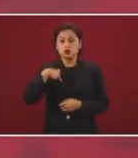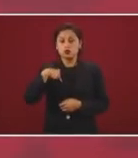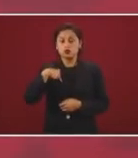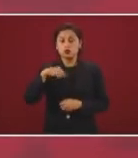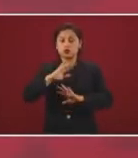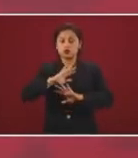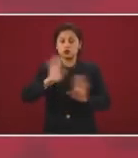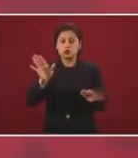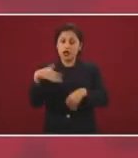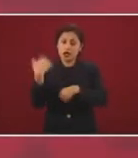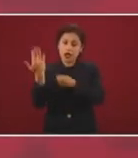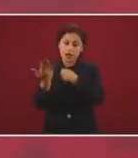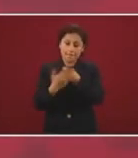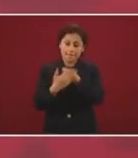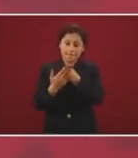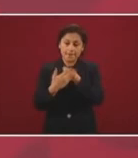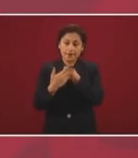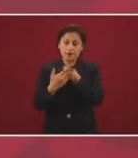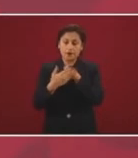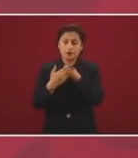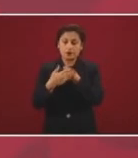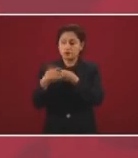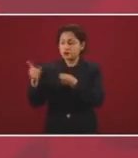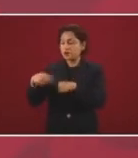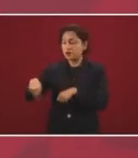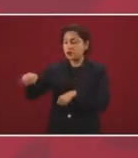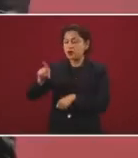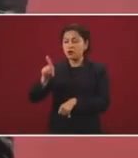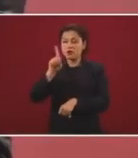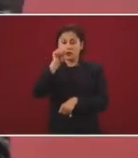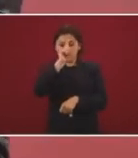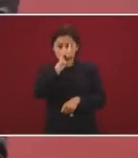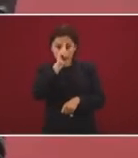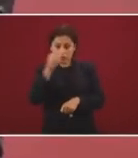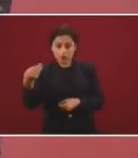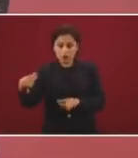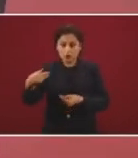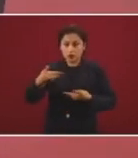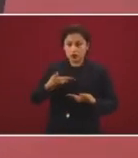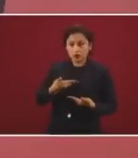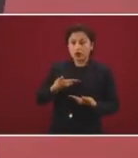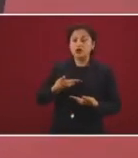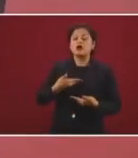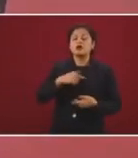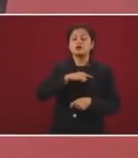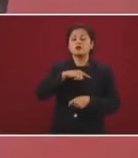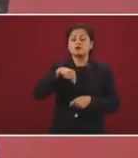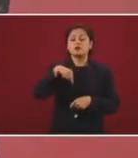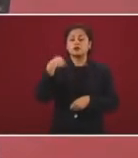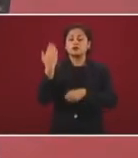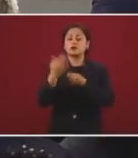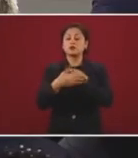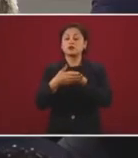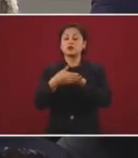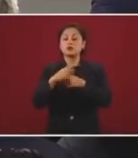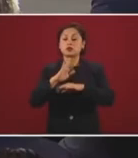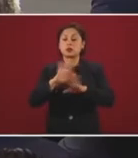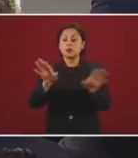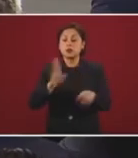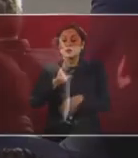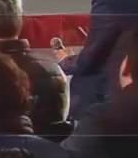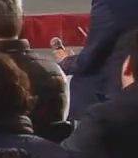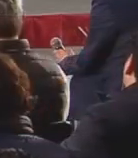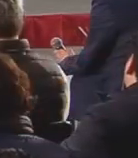grupos delincuenciales, también señaló que el Estado está descompuesto. López Obrador presumió que las fuerzas federales, como la Marina, la